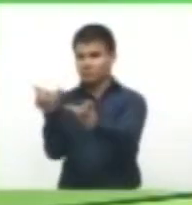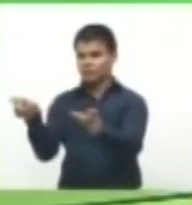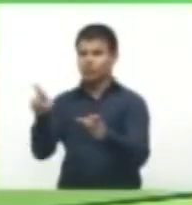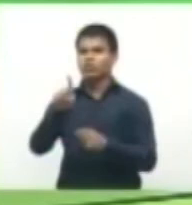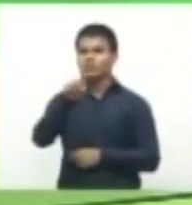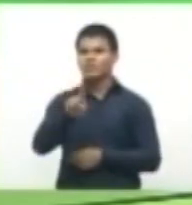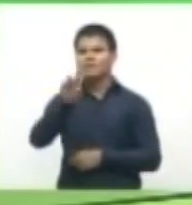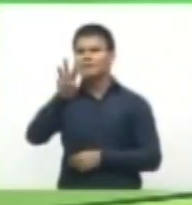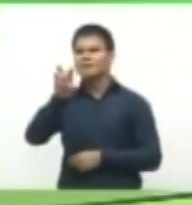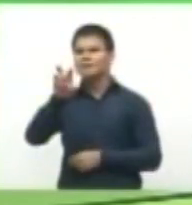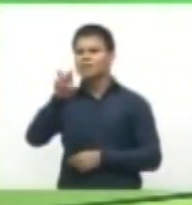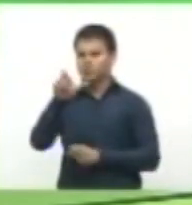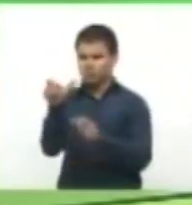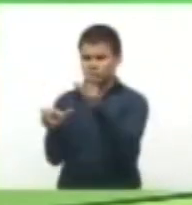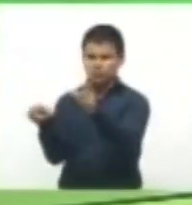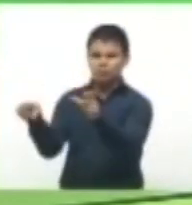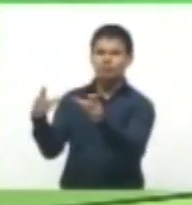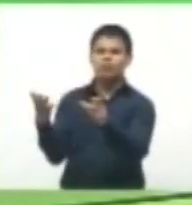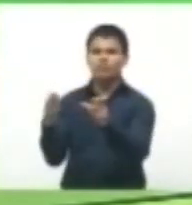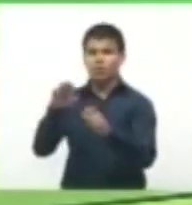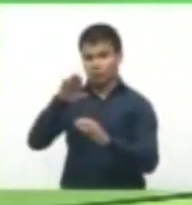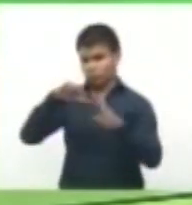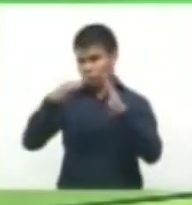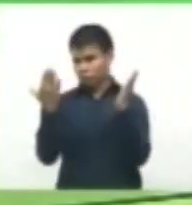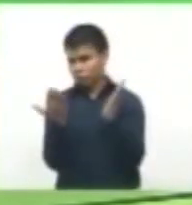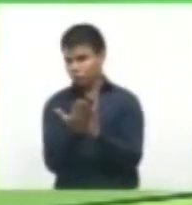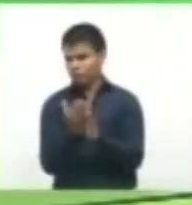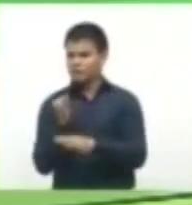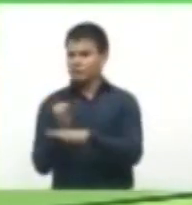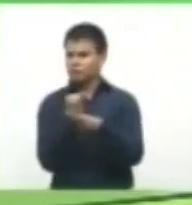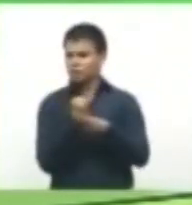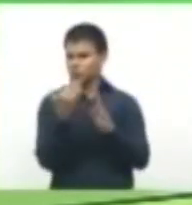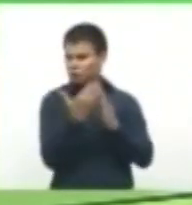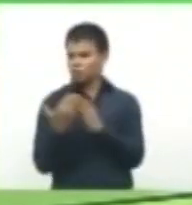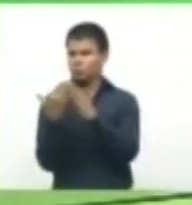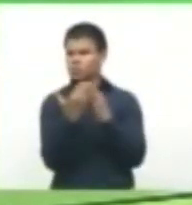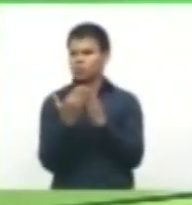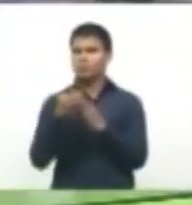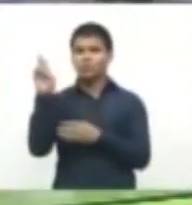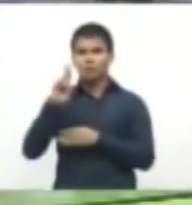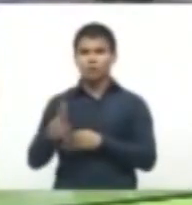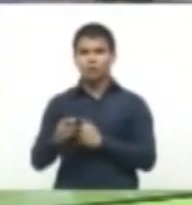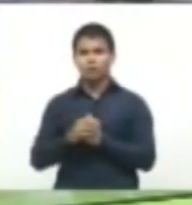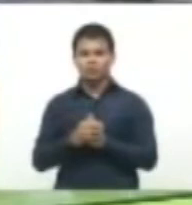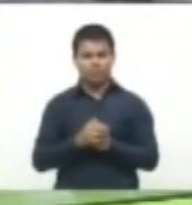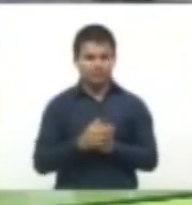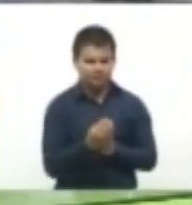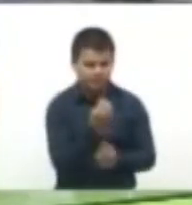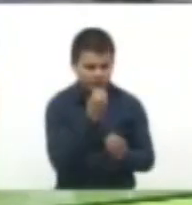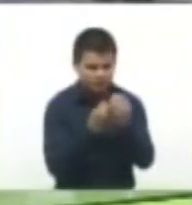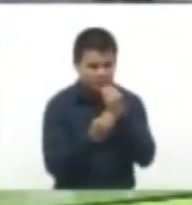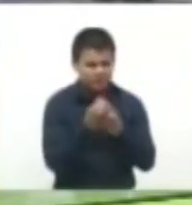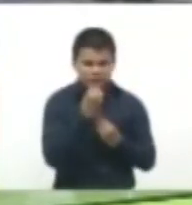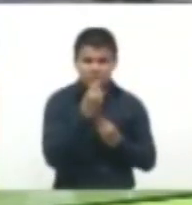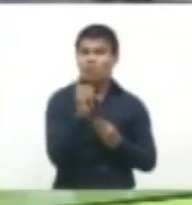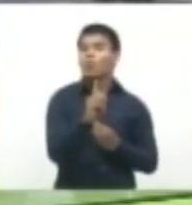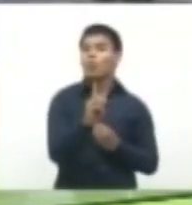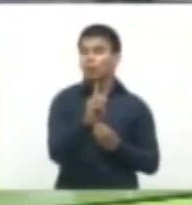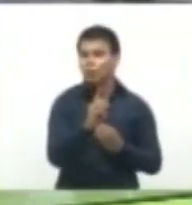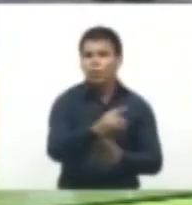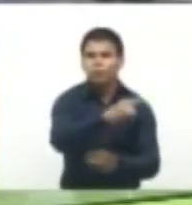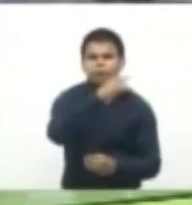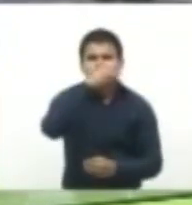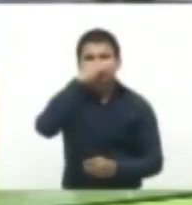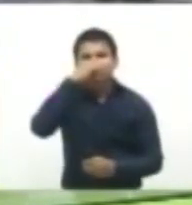de ellas niños y niñas de una institución educativa del municipio de Coloso Sucre, se intoxicaron tras haber inhalado gas natural. La mayoría de los pacientes